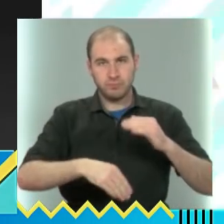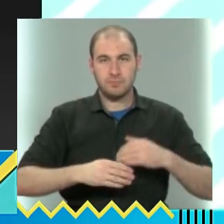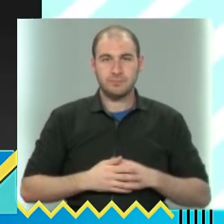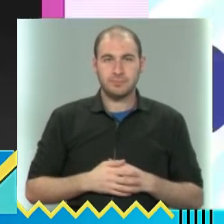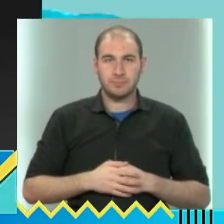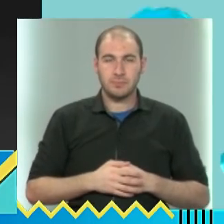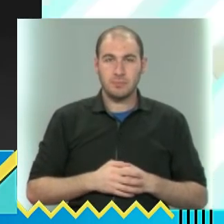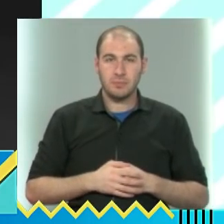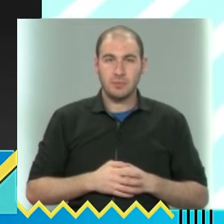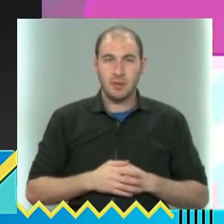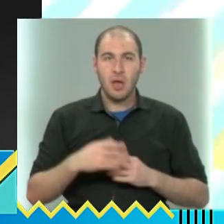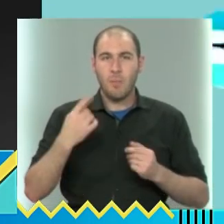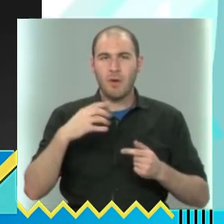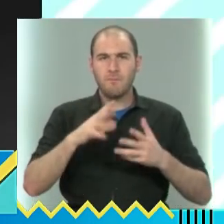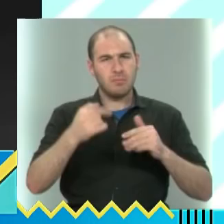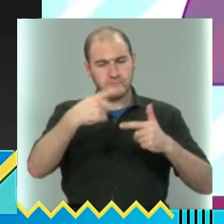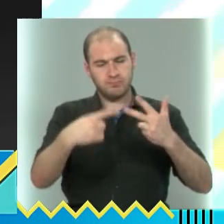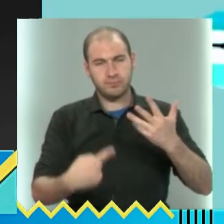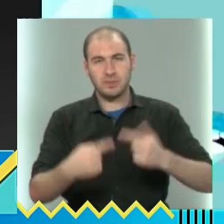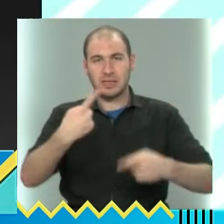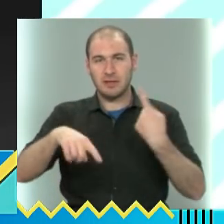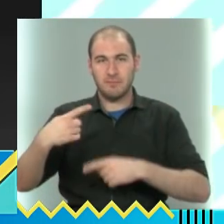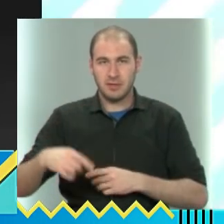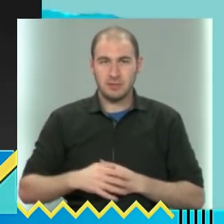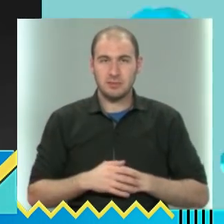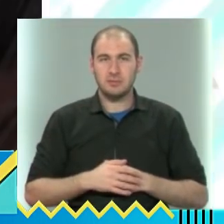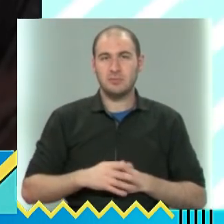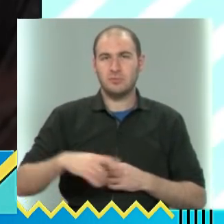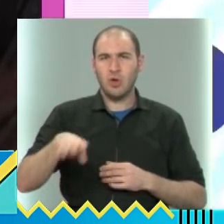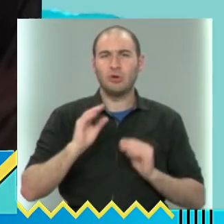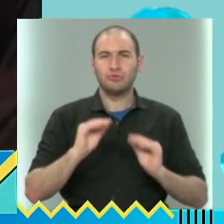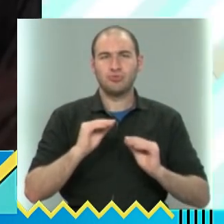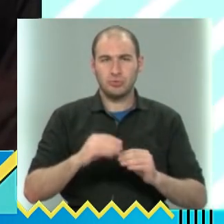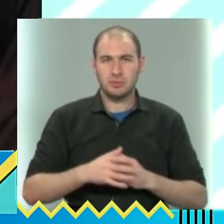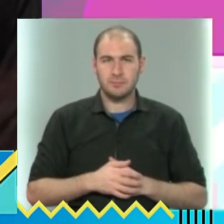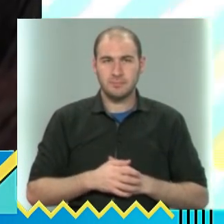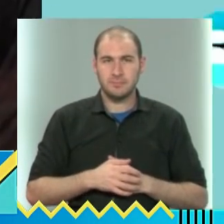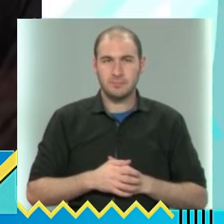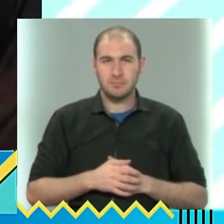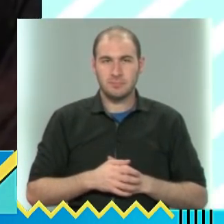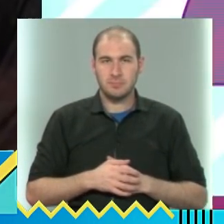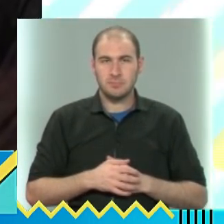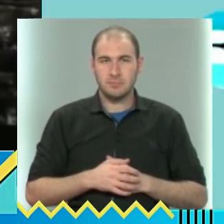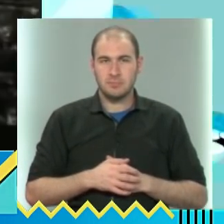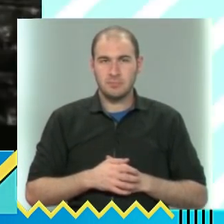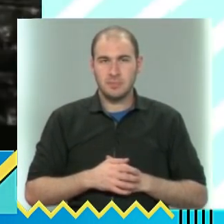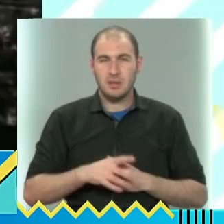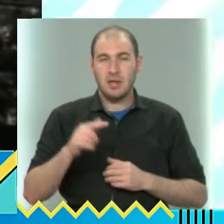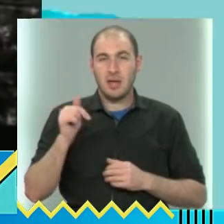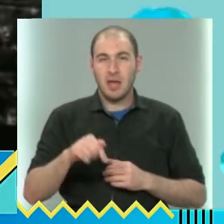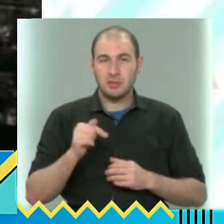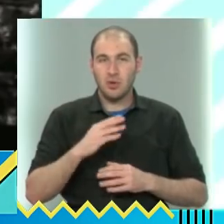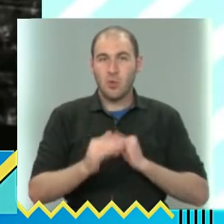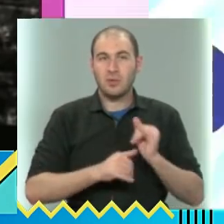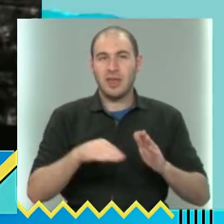cierto? Por las múltiples vías por las cuales puede llegar a verse contaminada. Por supuesto que no se puede